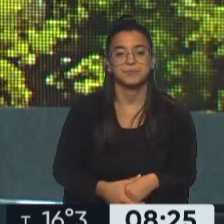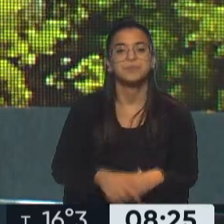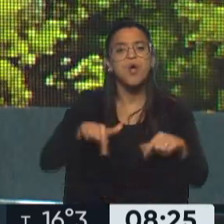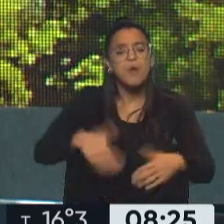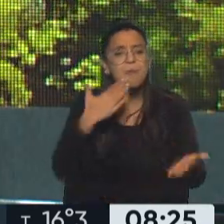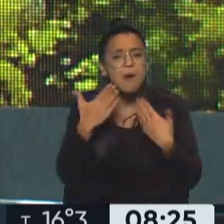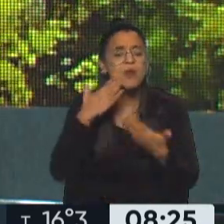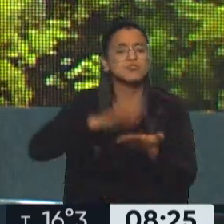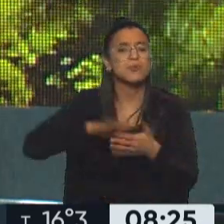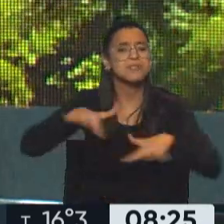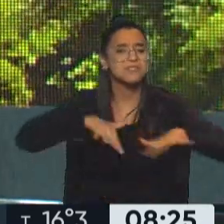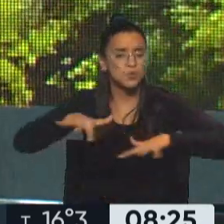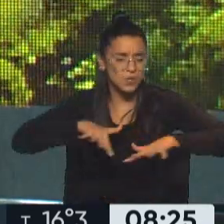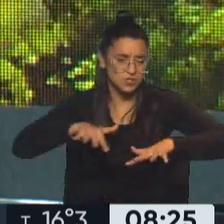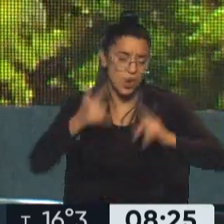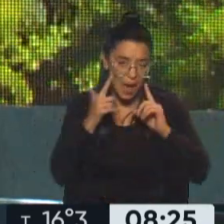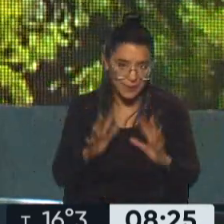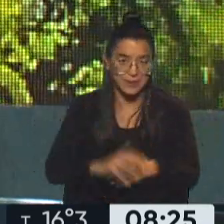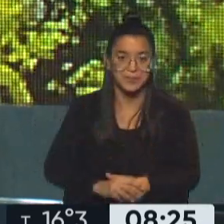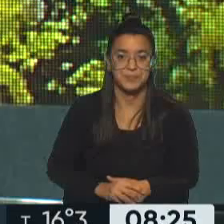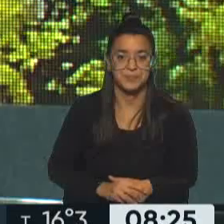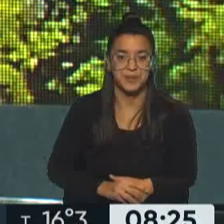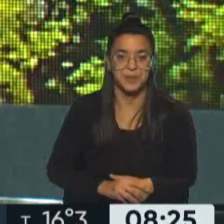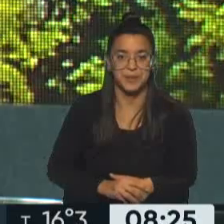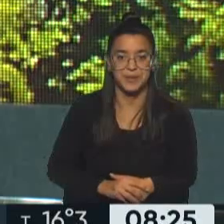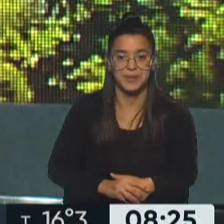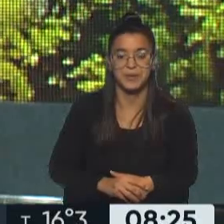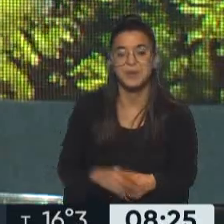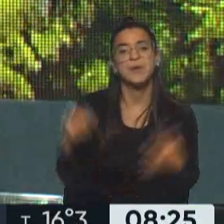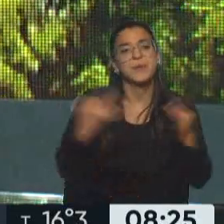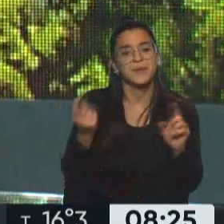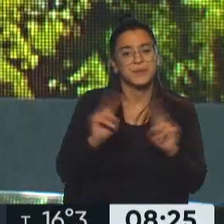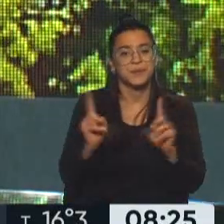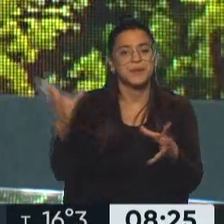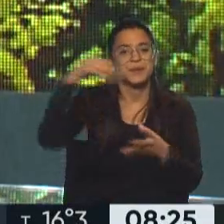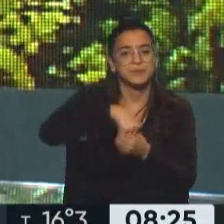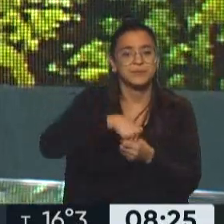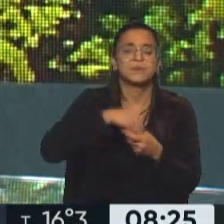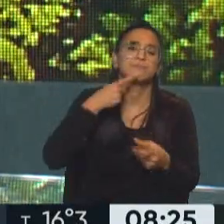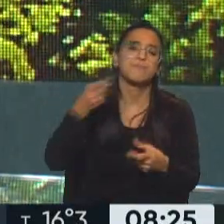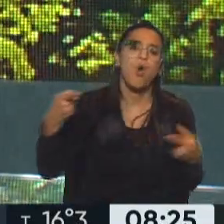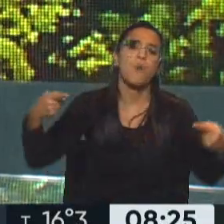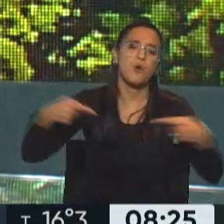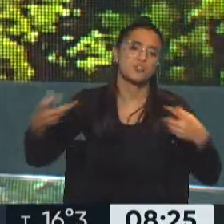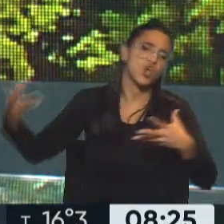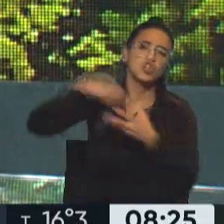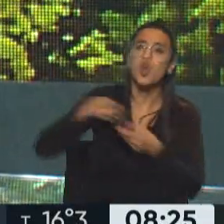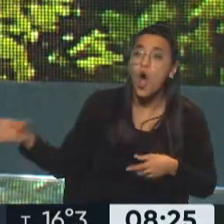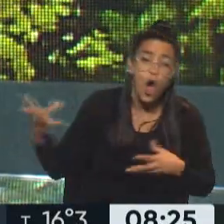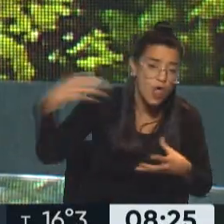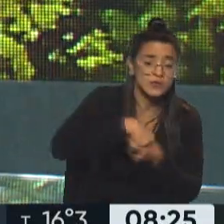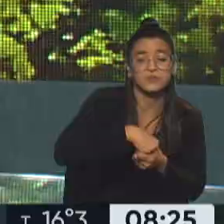Vamos a hablar de una situación, a ver, no está bueno involucrar a toda la oposición, ¿no?